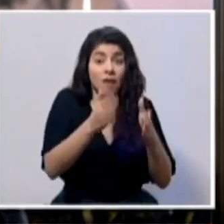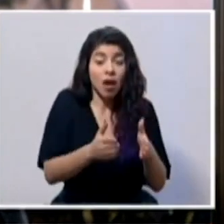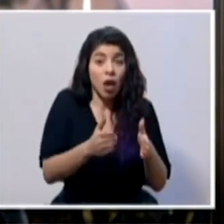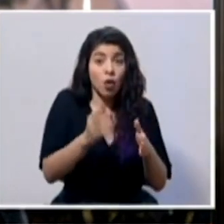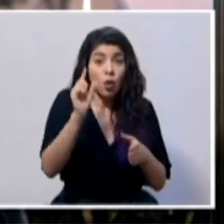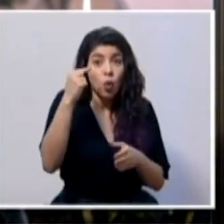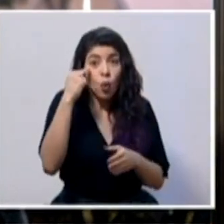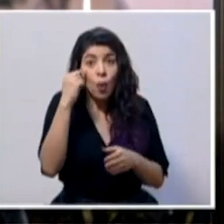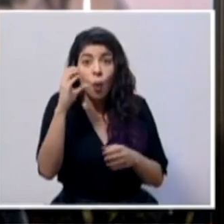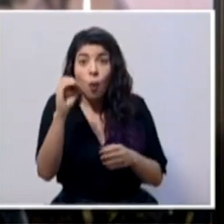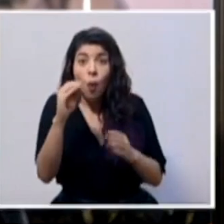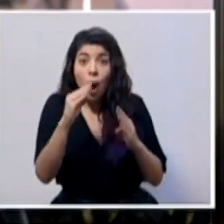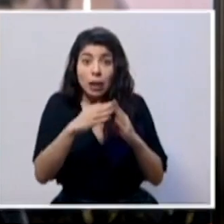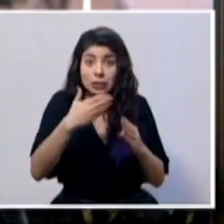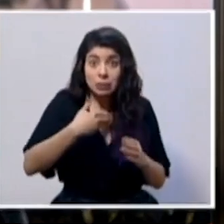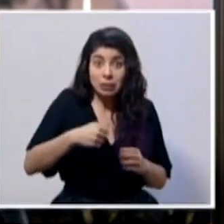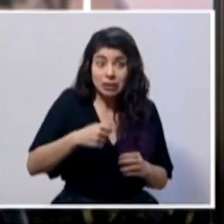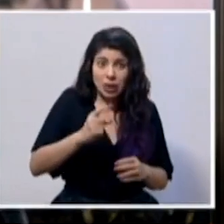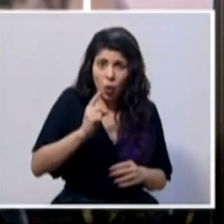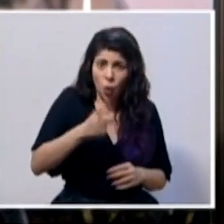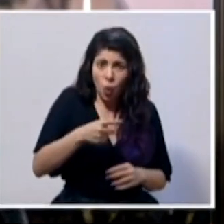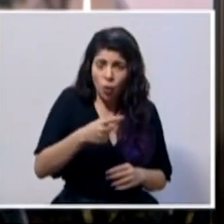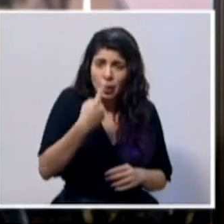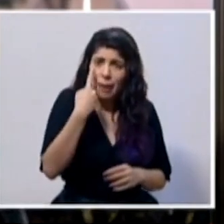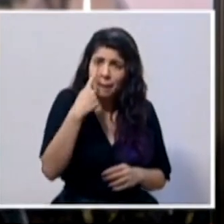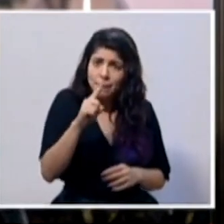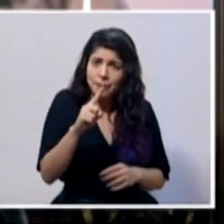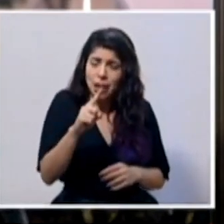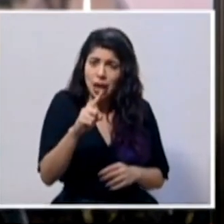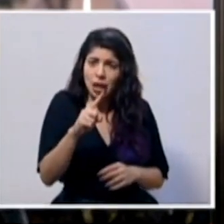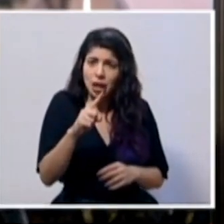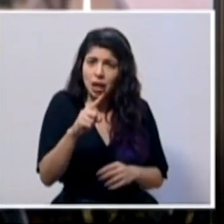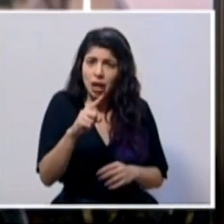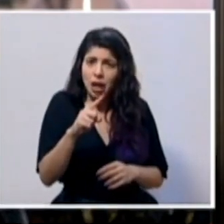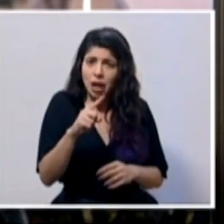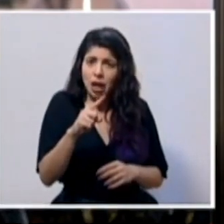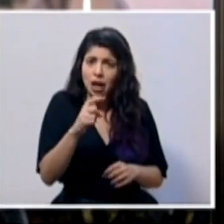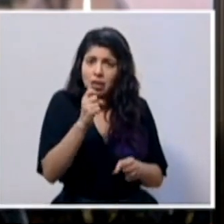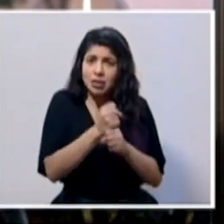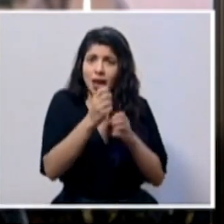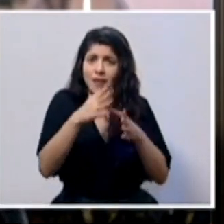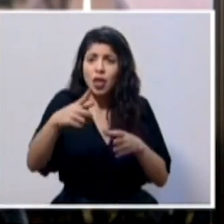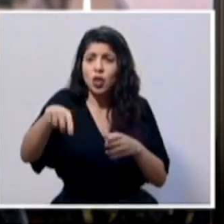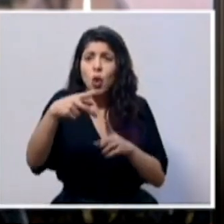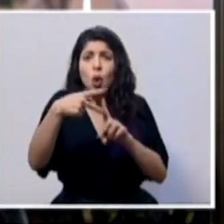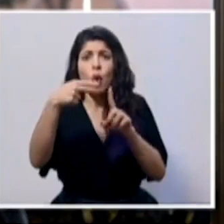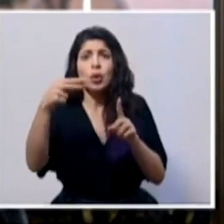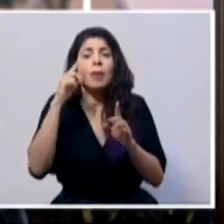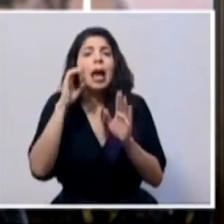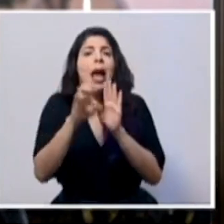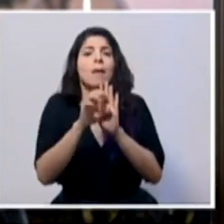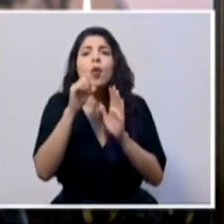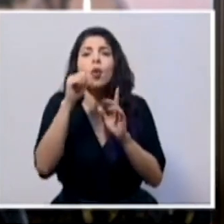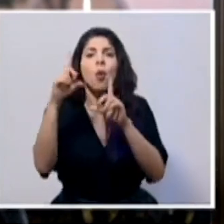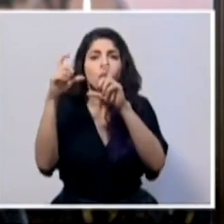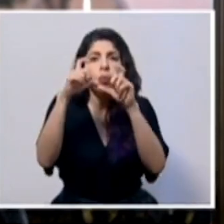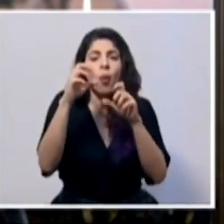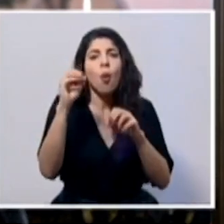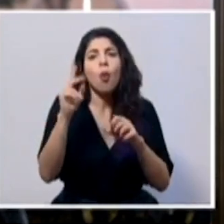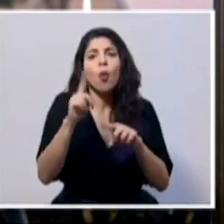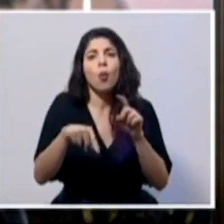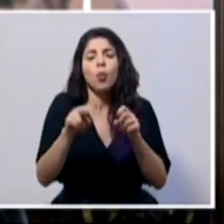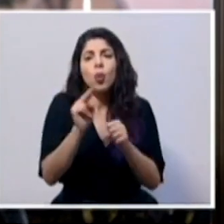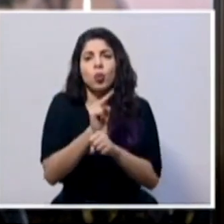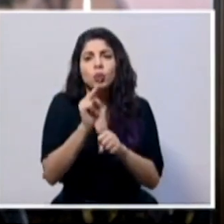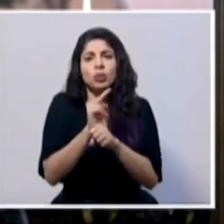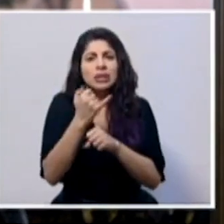gobierno o de Casa Presidencial hubo una orden expresa para los funcionarios de este hotel para que, por ejemplo, no tomaran fotografías o no pudieran